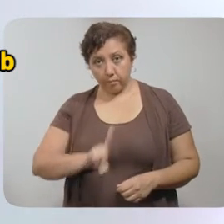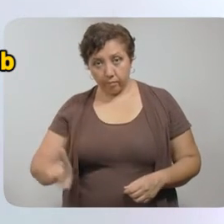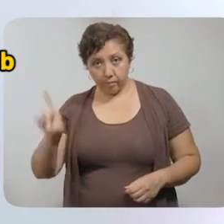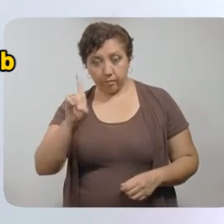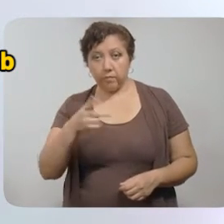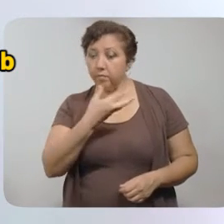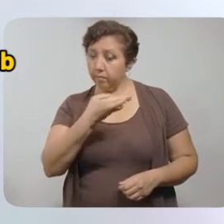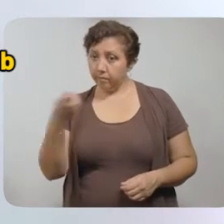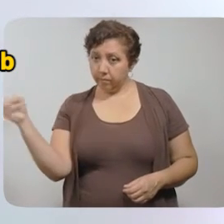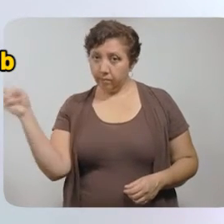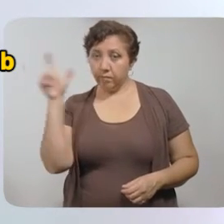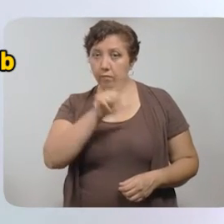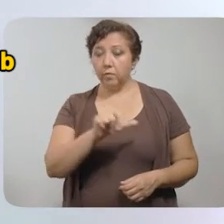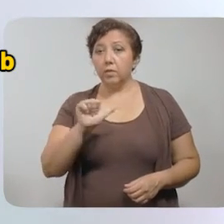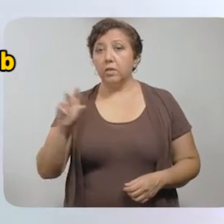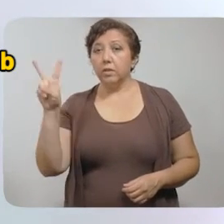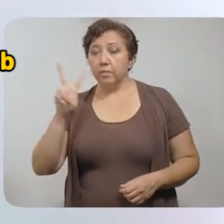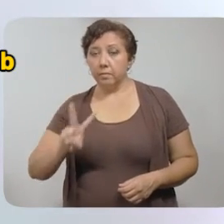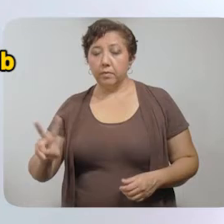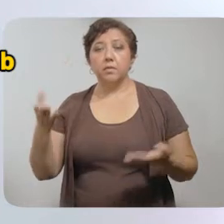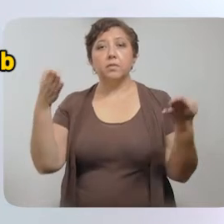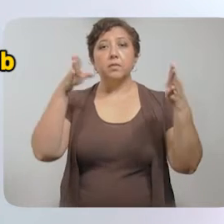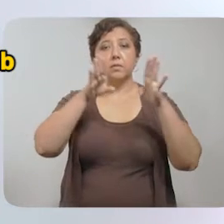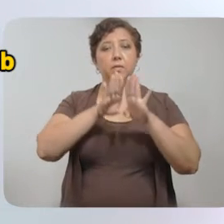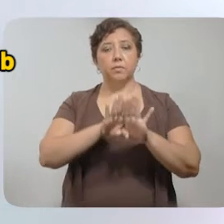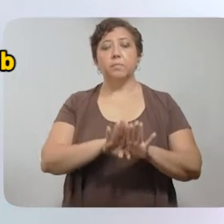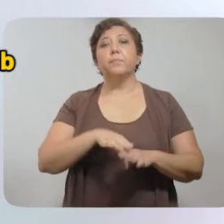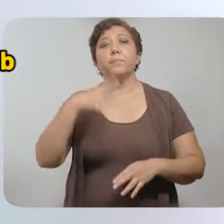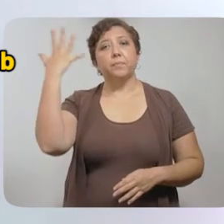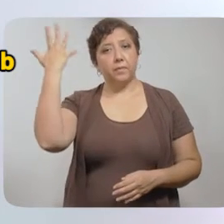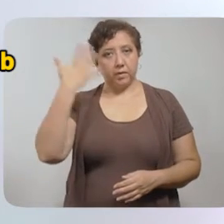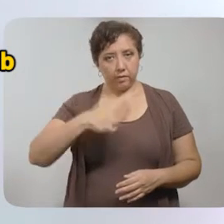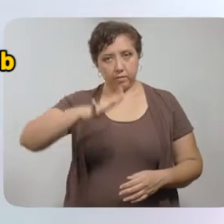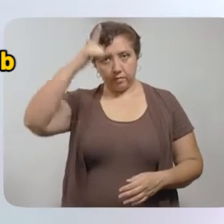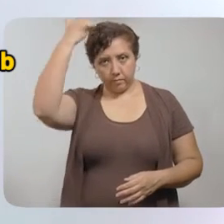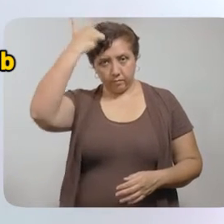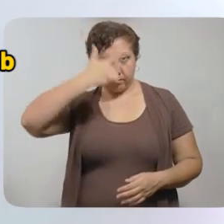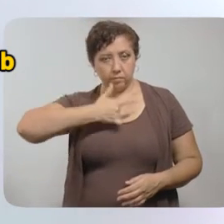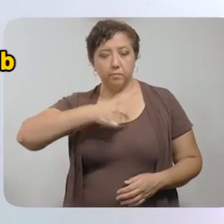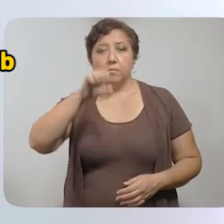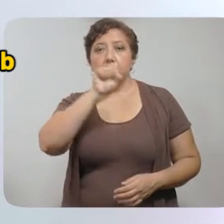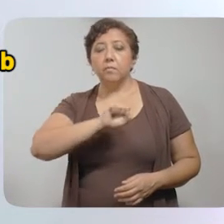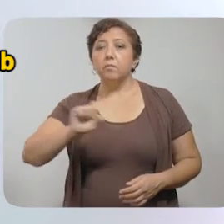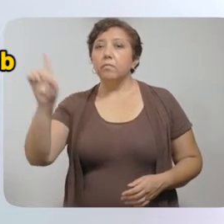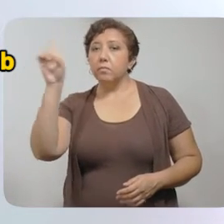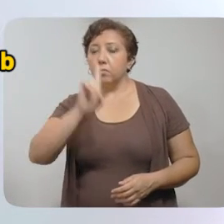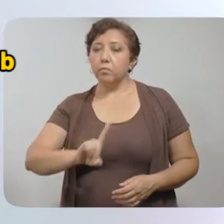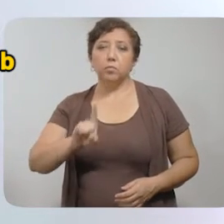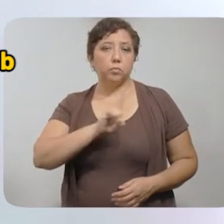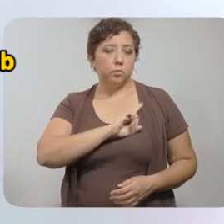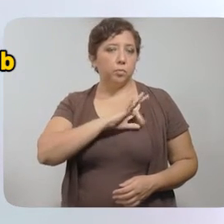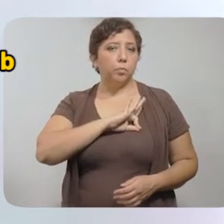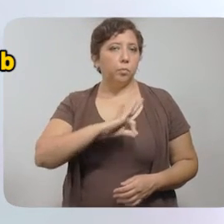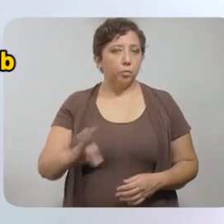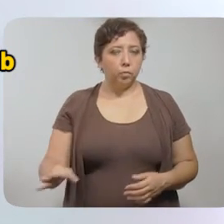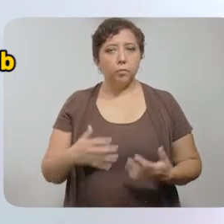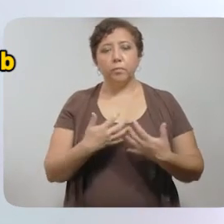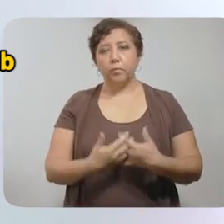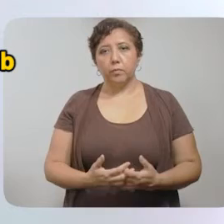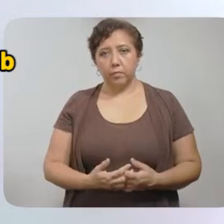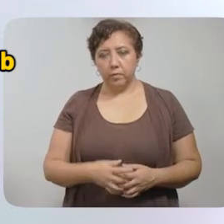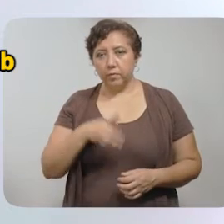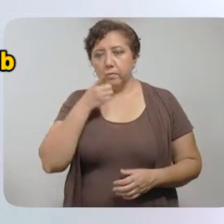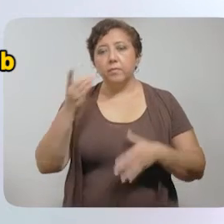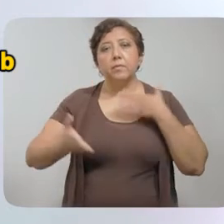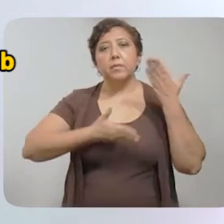cuanto a los restaurantes, de lunes a viernes cerrarán como máximo a las 10 de la noche y sábados y domingos solo podrán operar en la